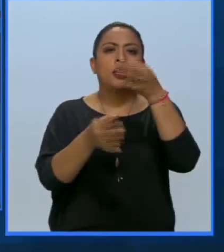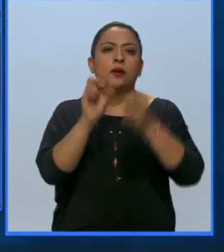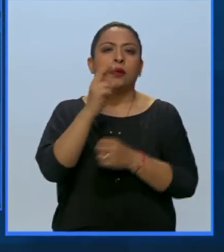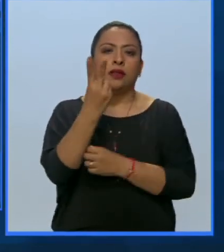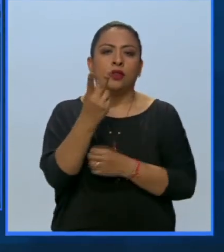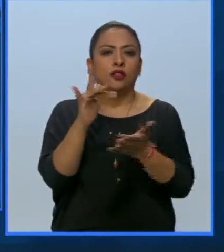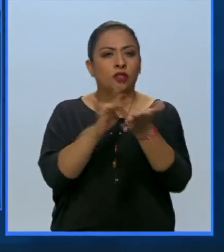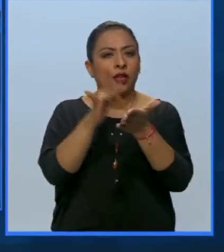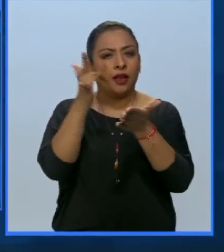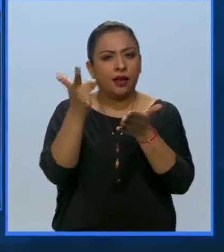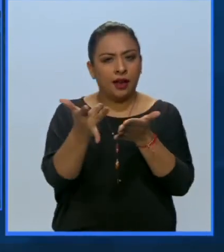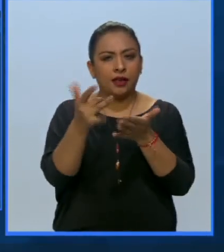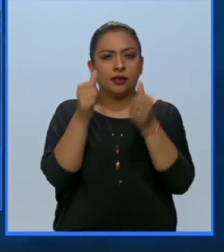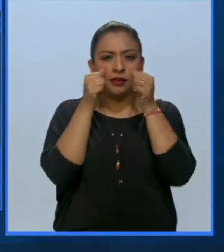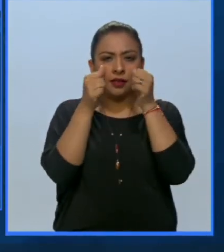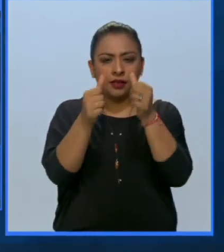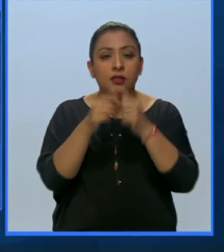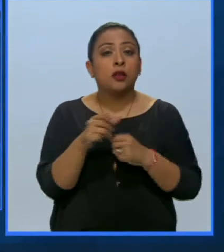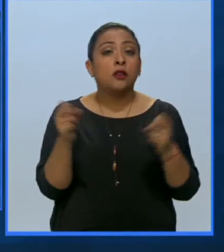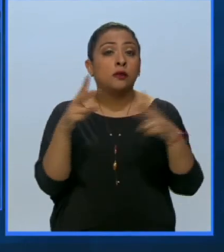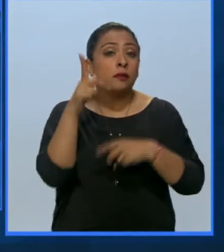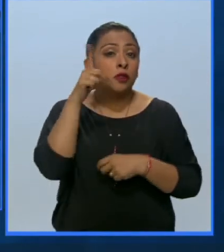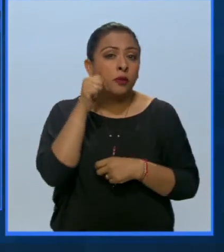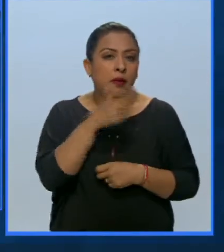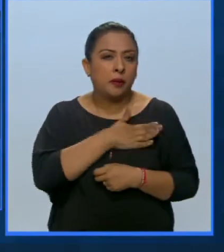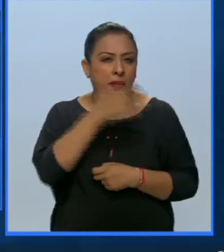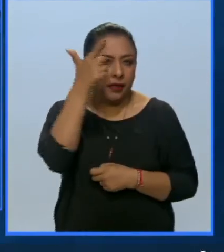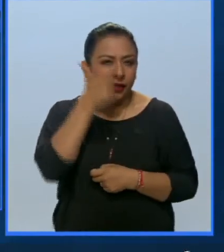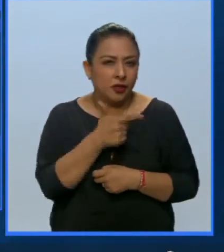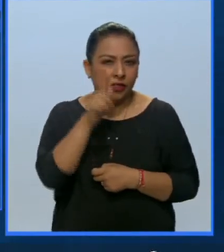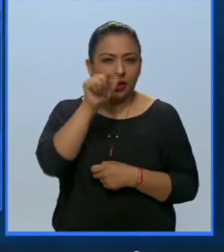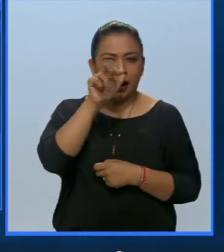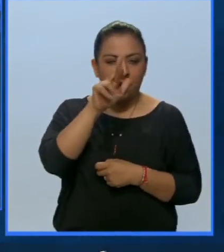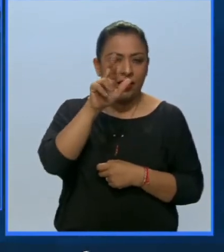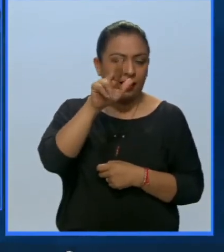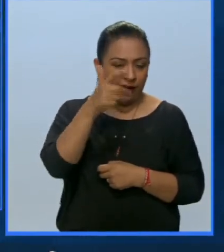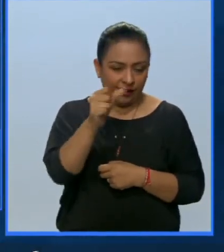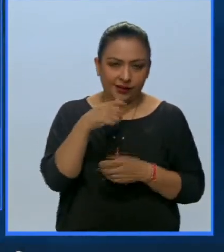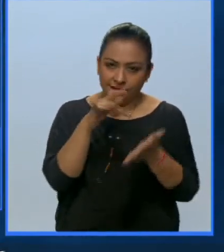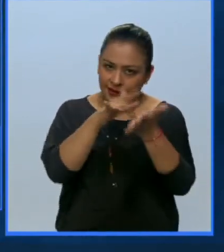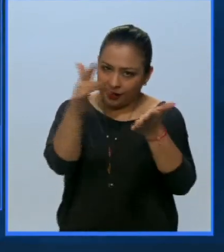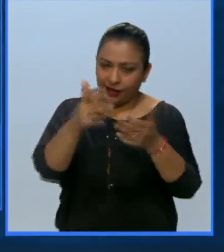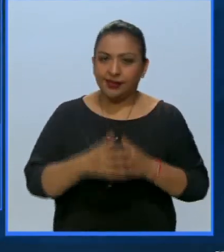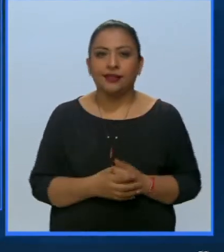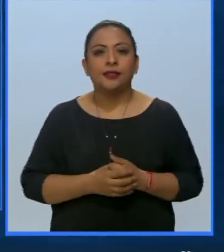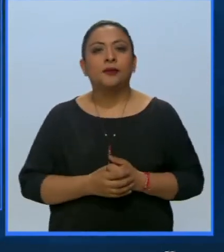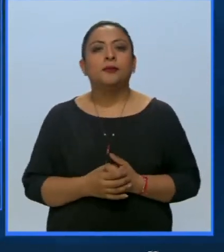Noticias 22. Gracias por el favor de su atención, Laura. Hasta mañana. Muy buenas noches, Rafa. Laura Regis. Muchas gracias.